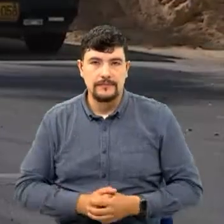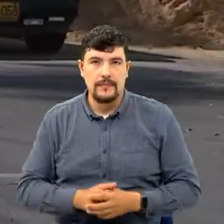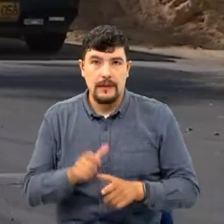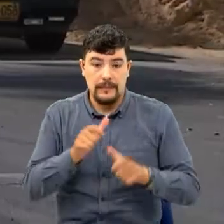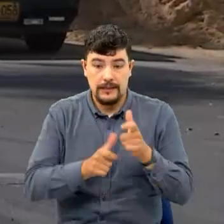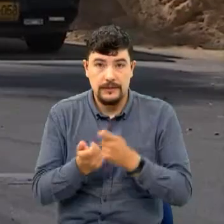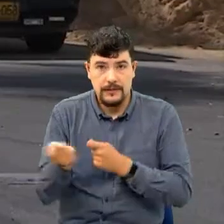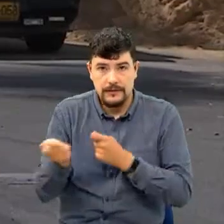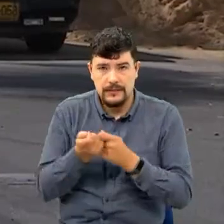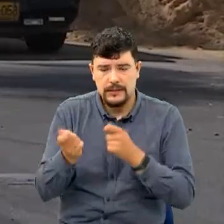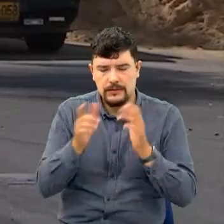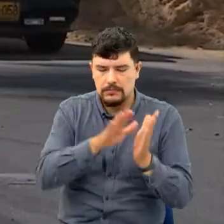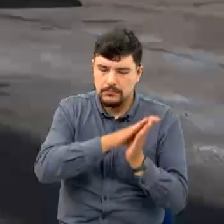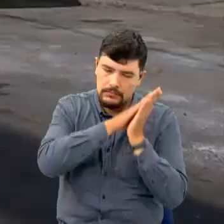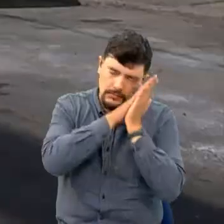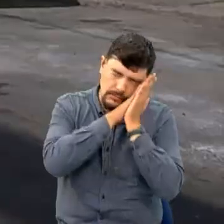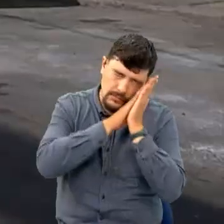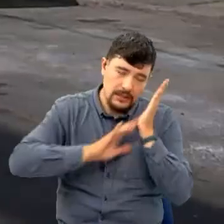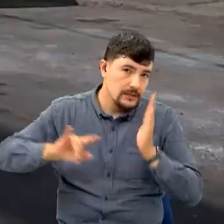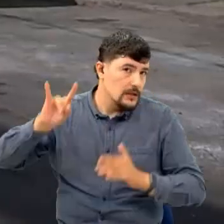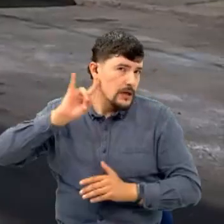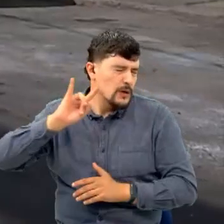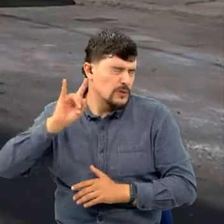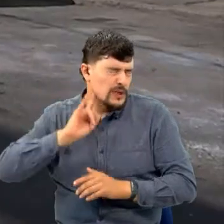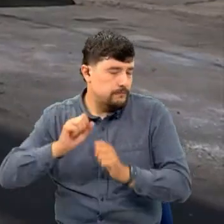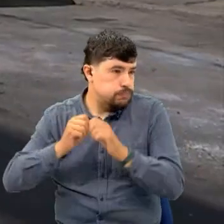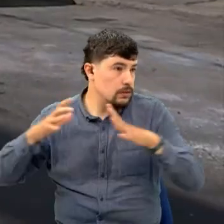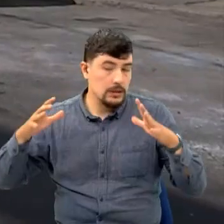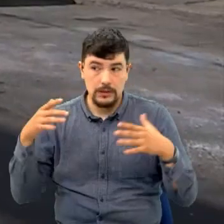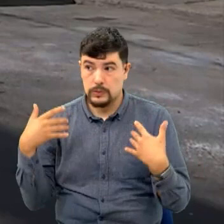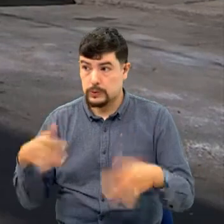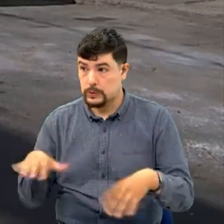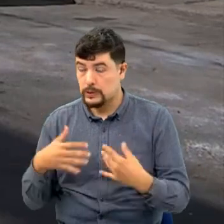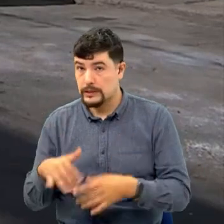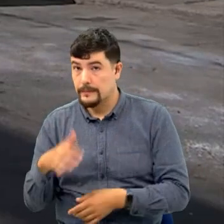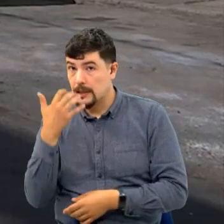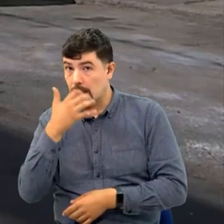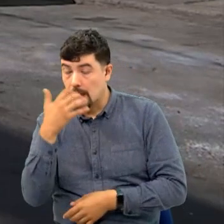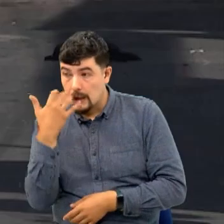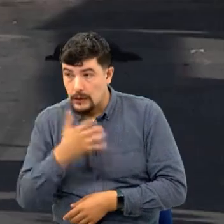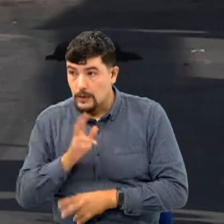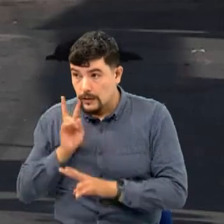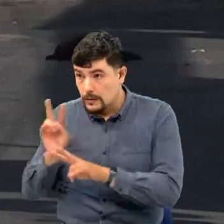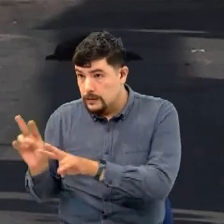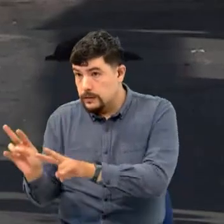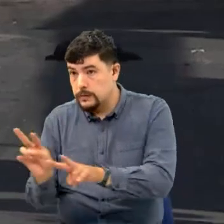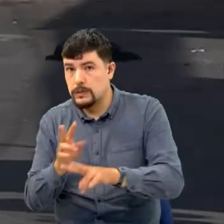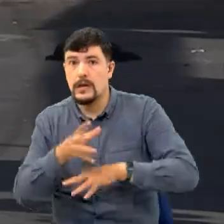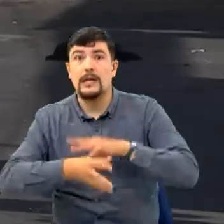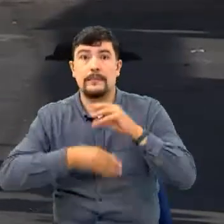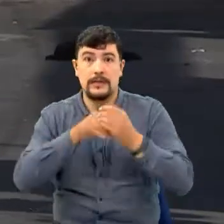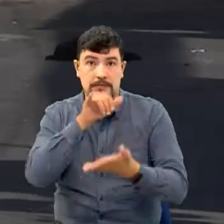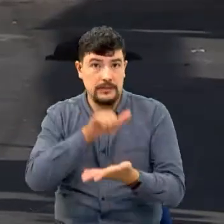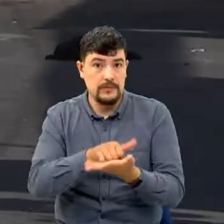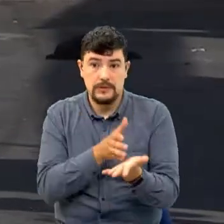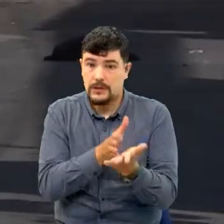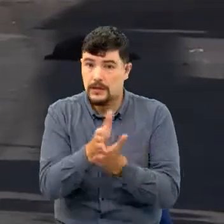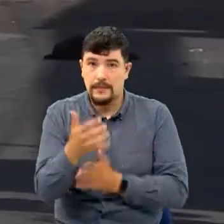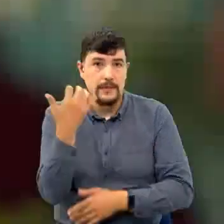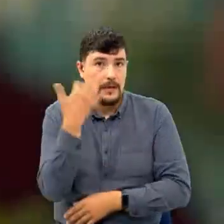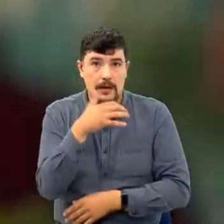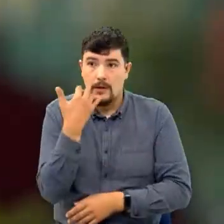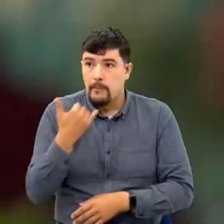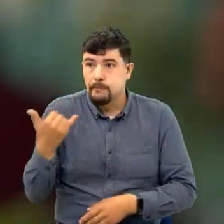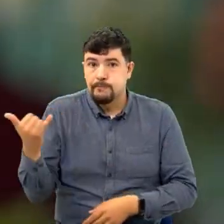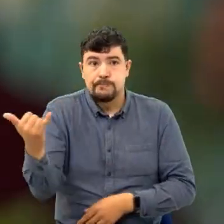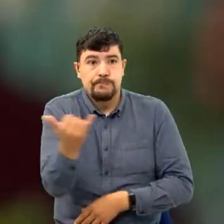vecinos que a esa hora dormían manifestaron a Oriente Noticias que sintieron pánico, al igual que sienten temor ante los constantes hechos de delincuencia. No